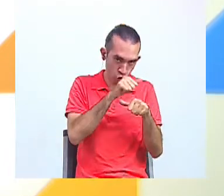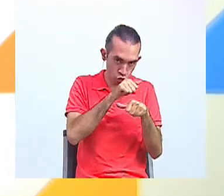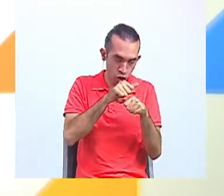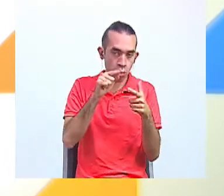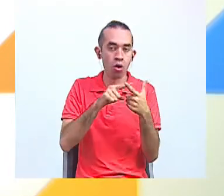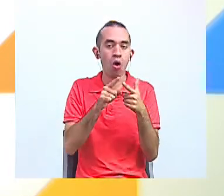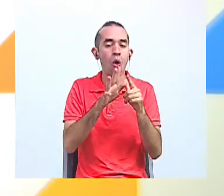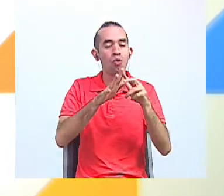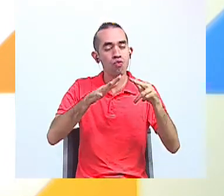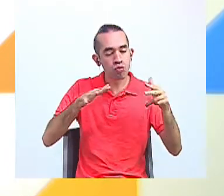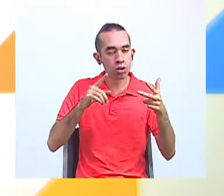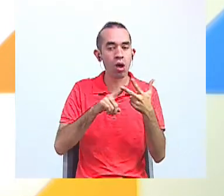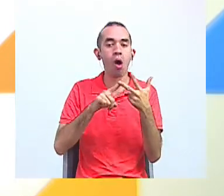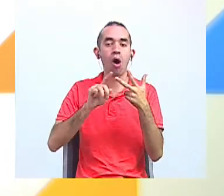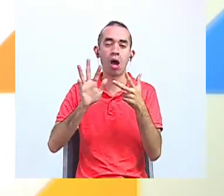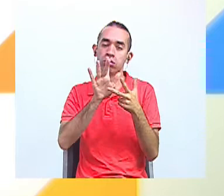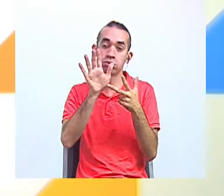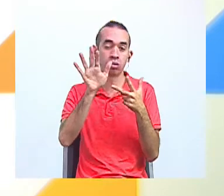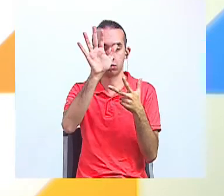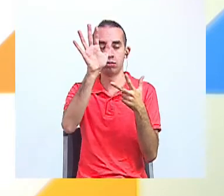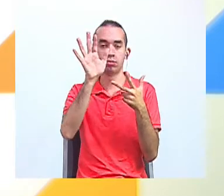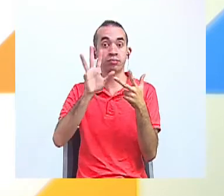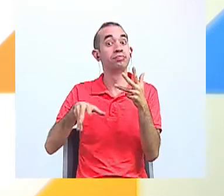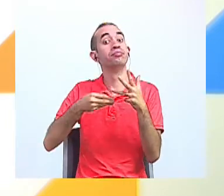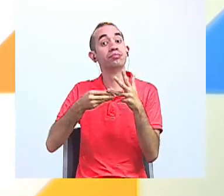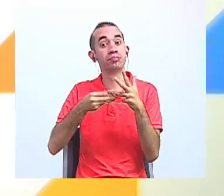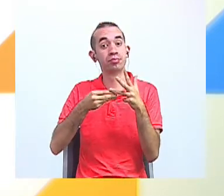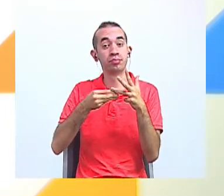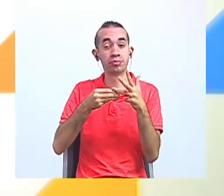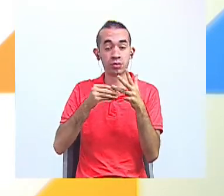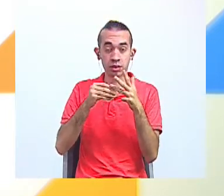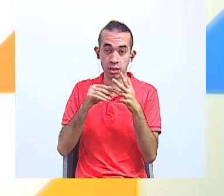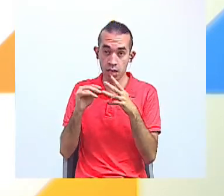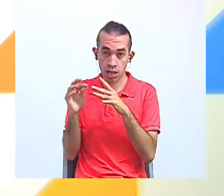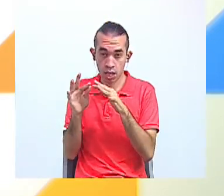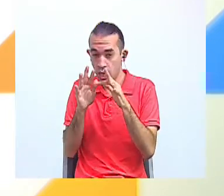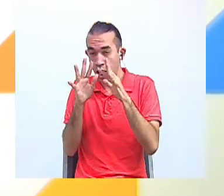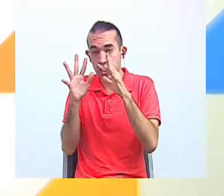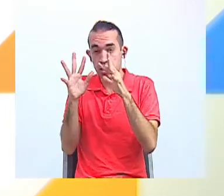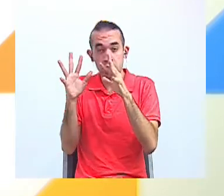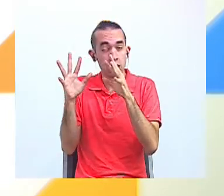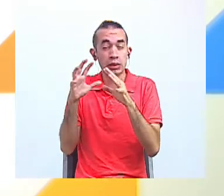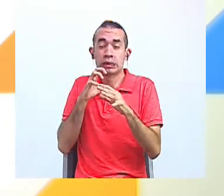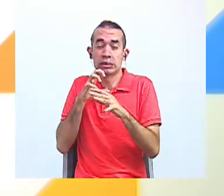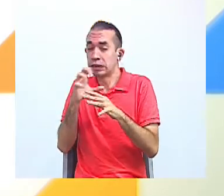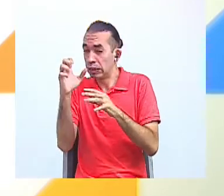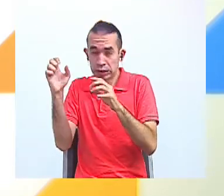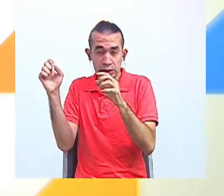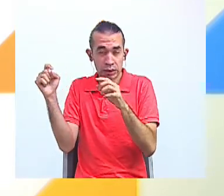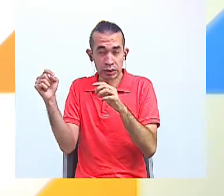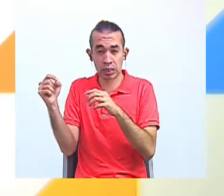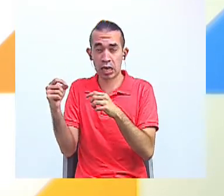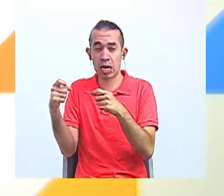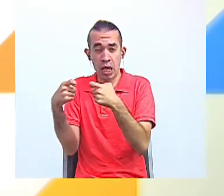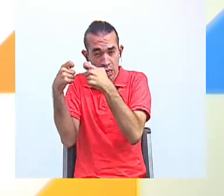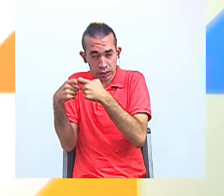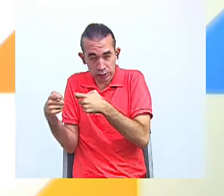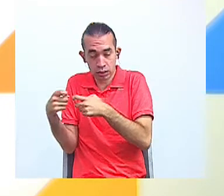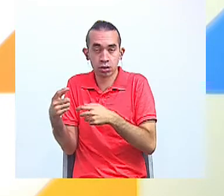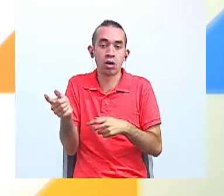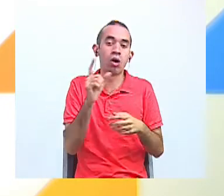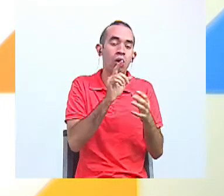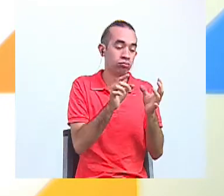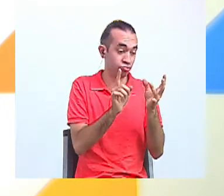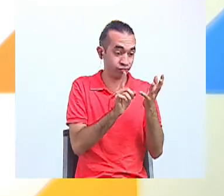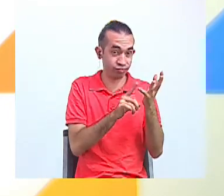gaseoso. También podríamos mencionar el plasma y el condensado Bose-Einstein, pero hoy no vamos a profundizar en todos los